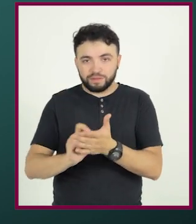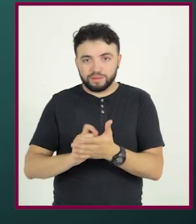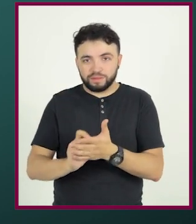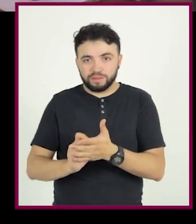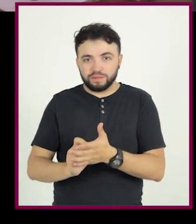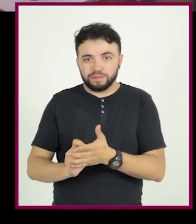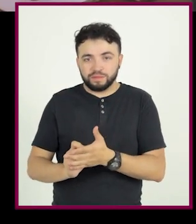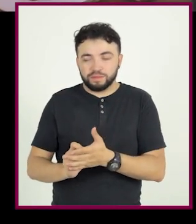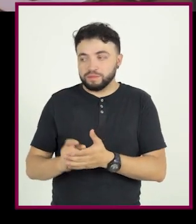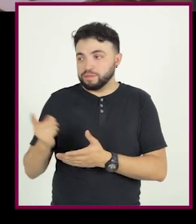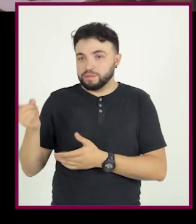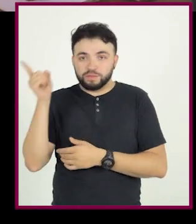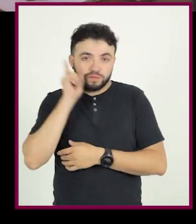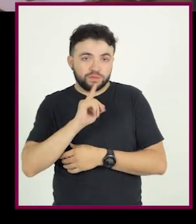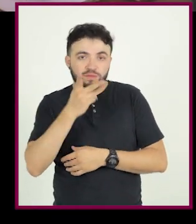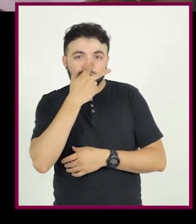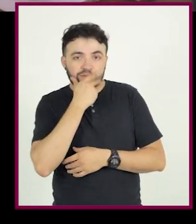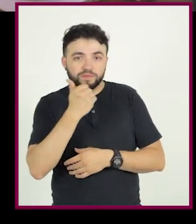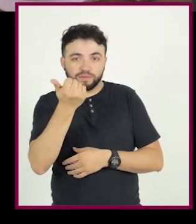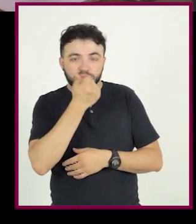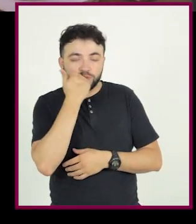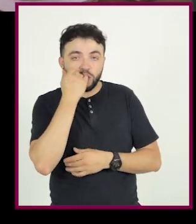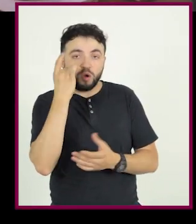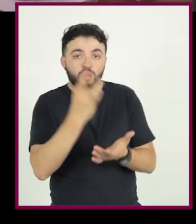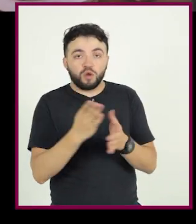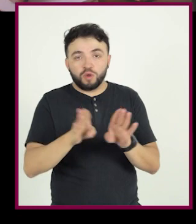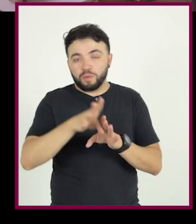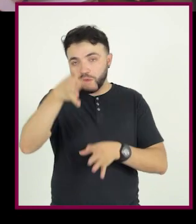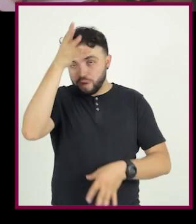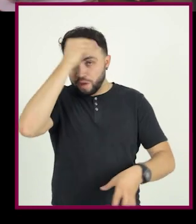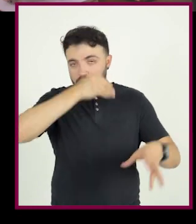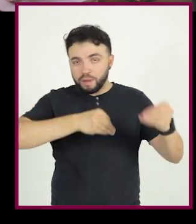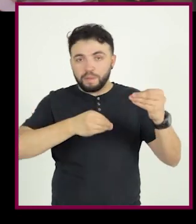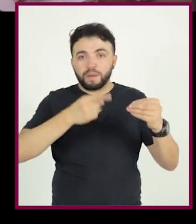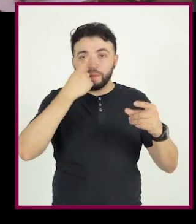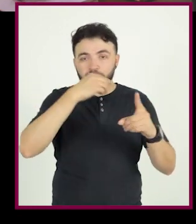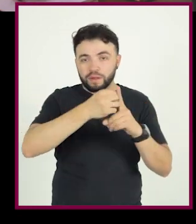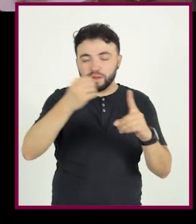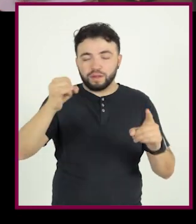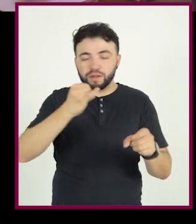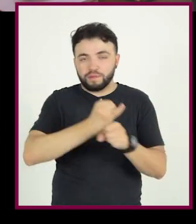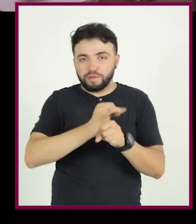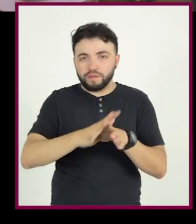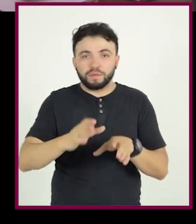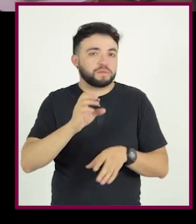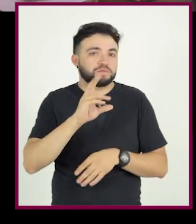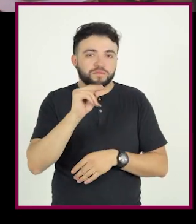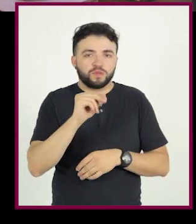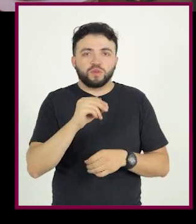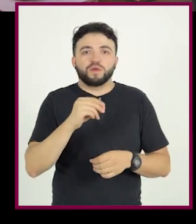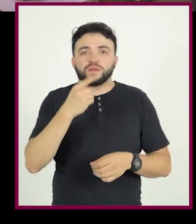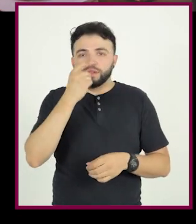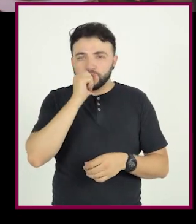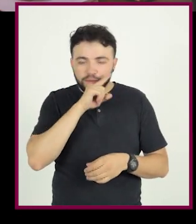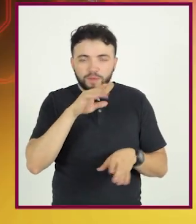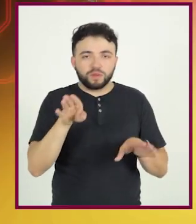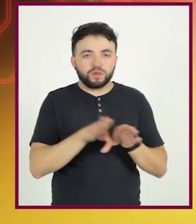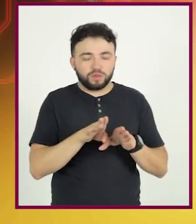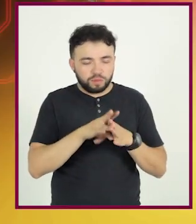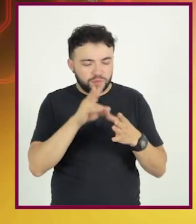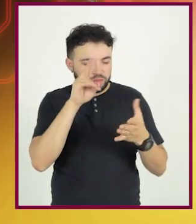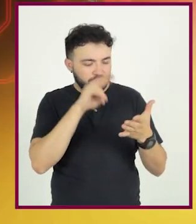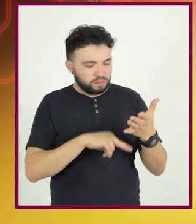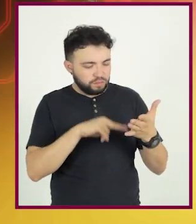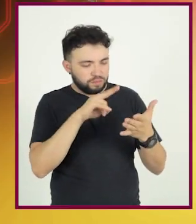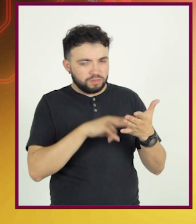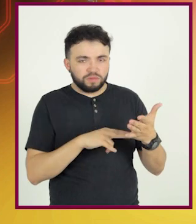entregar trabajos por escrito de esta asignatura, las y los alumnos no solo aprenden a organizar la información,